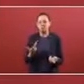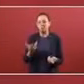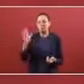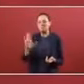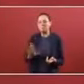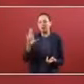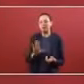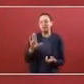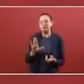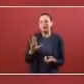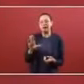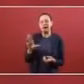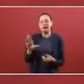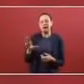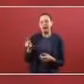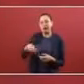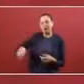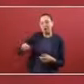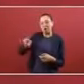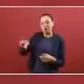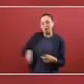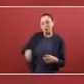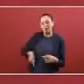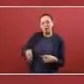servicio de